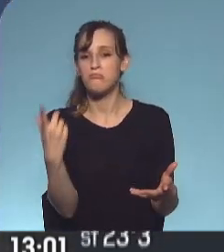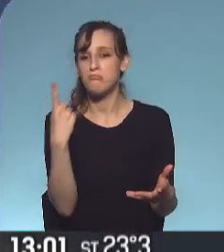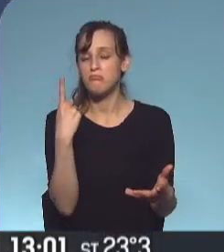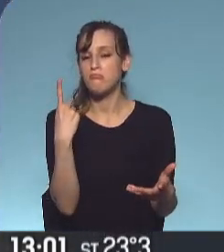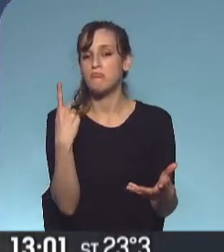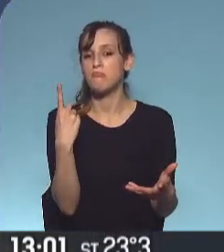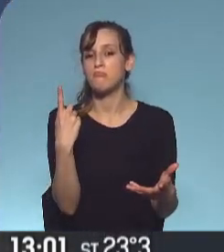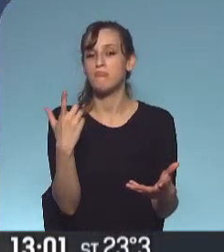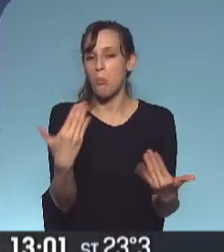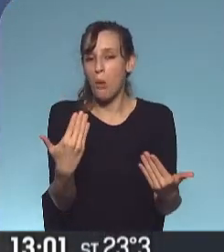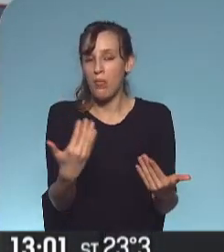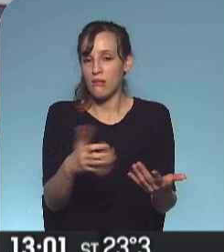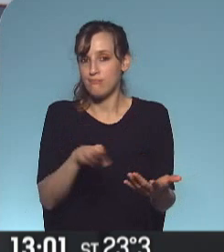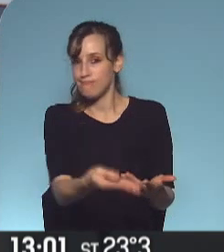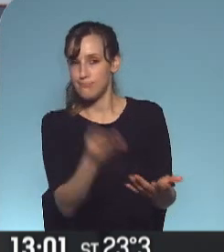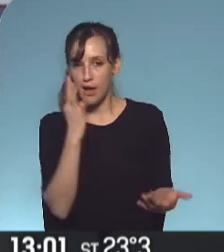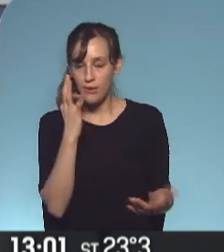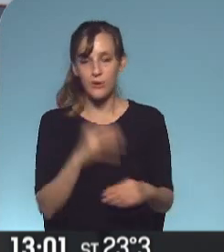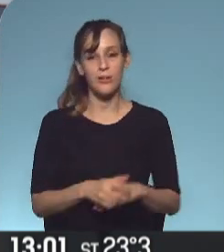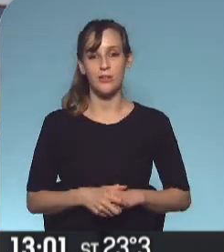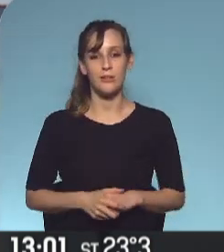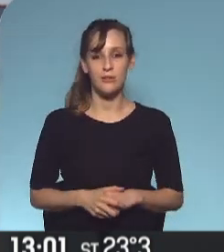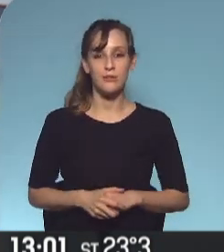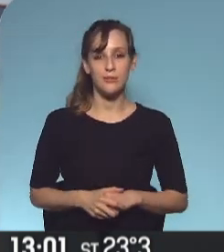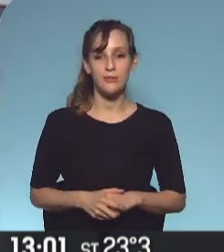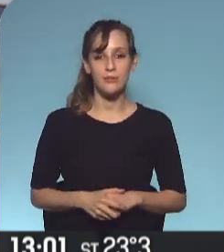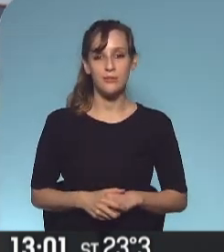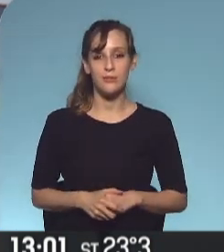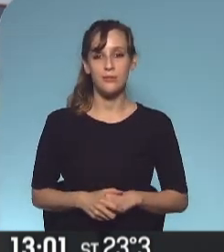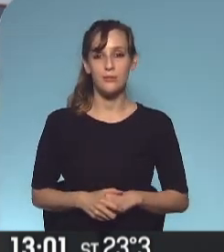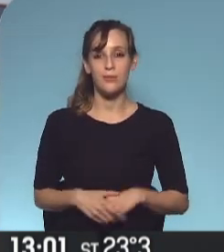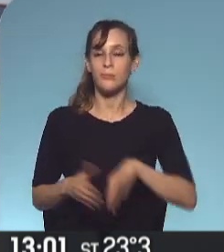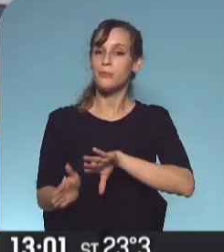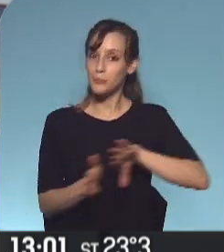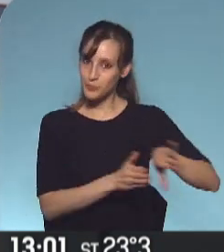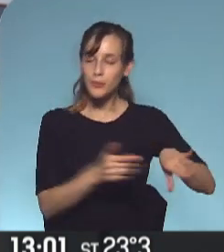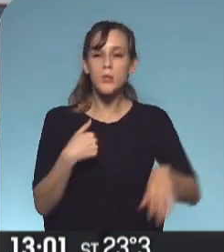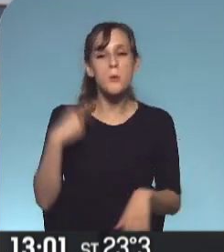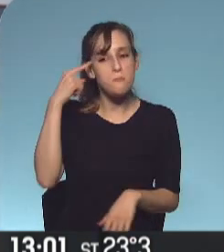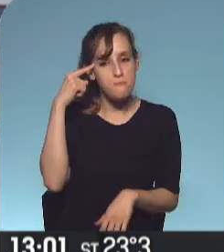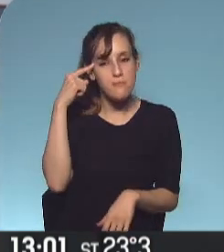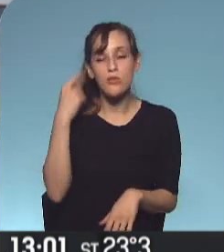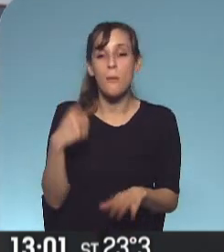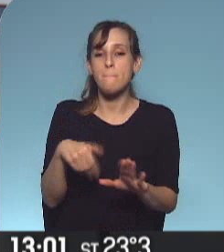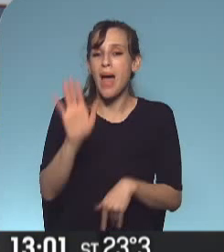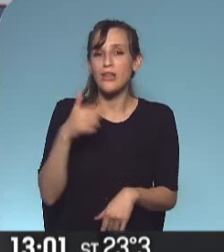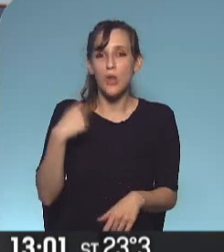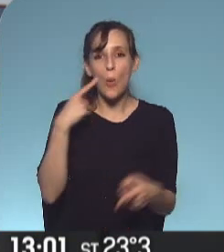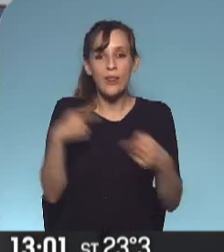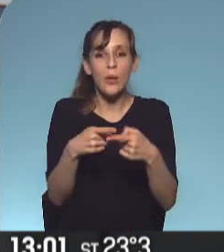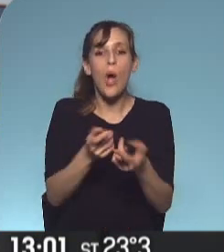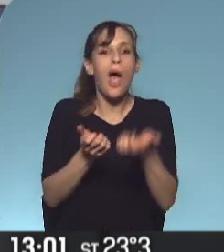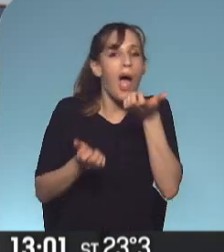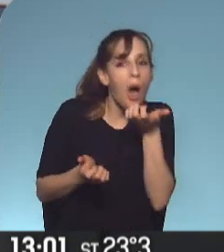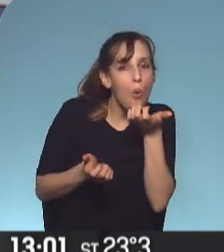traicionar lo yo creo que los audios primero que nada y la razón por la que la publique es para demostrar que no